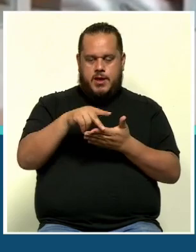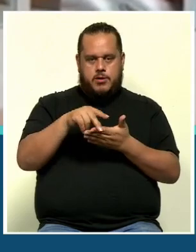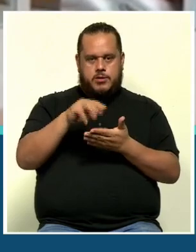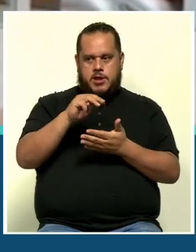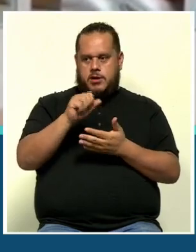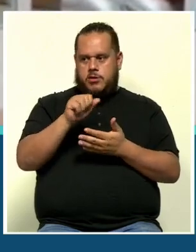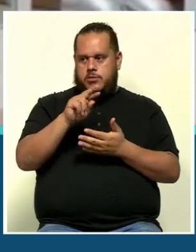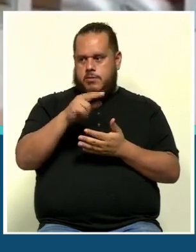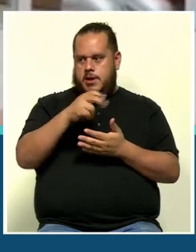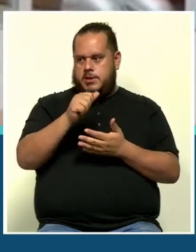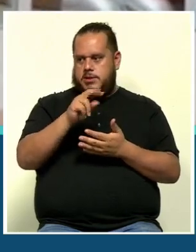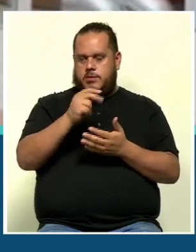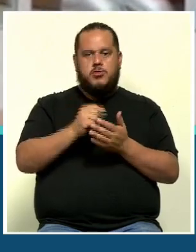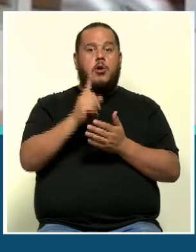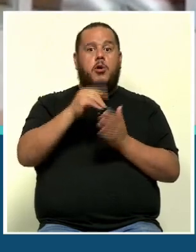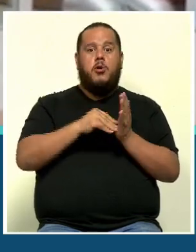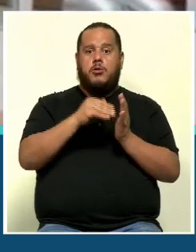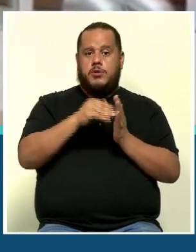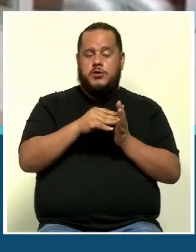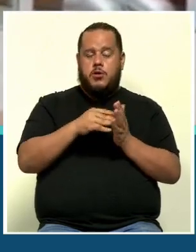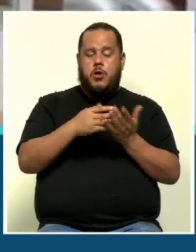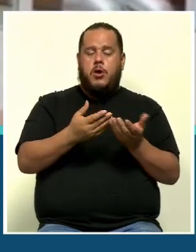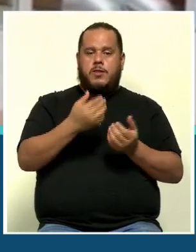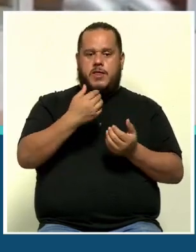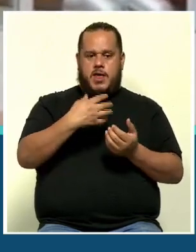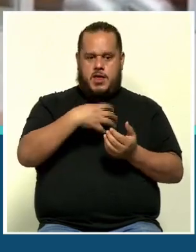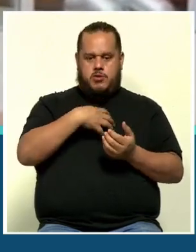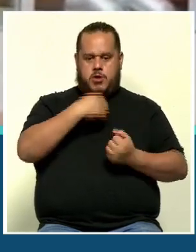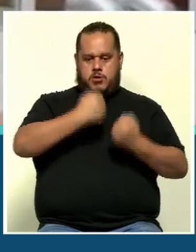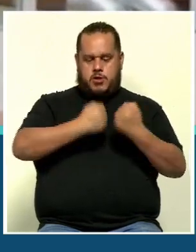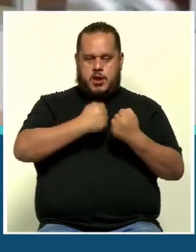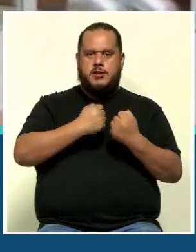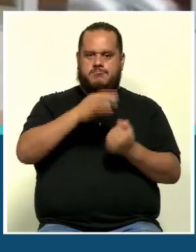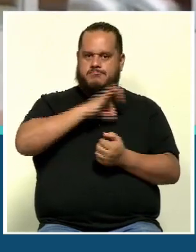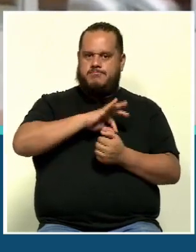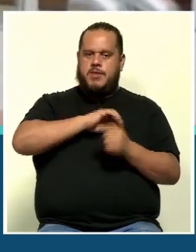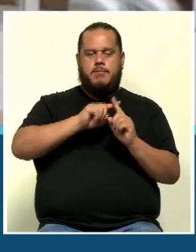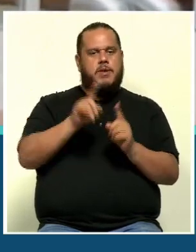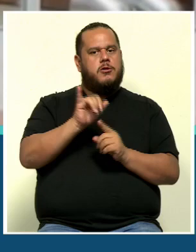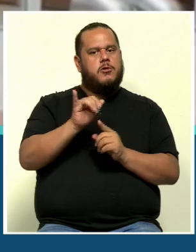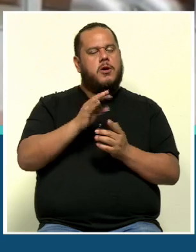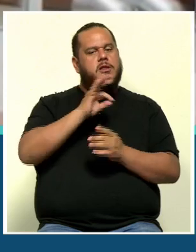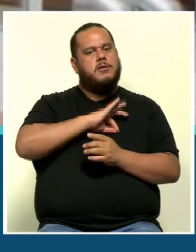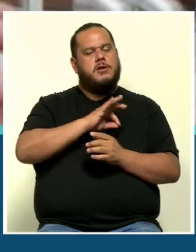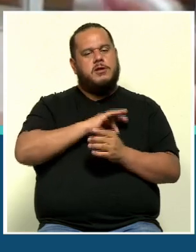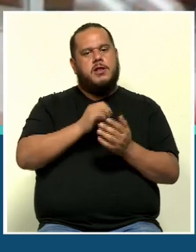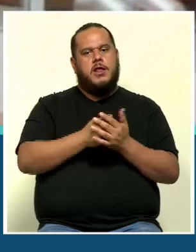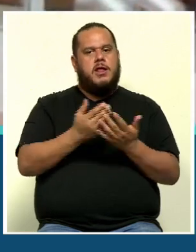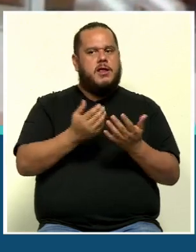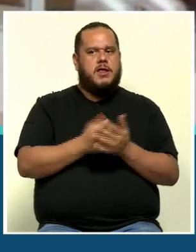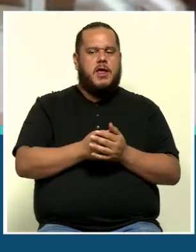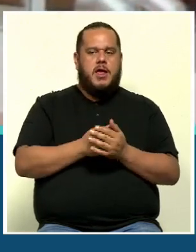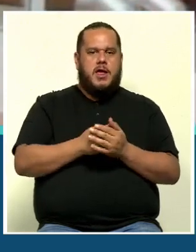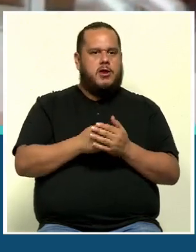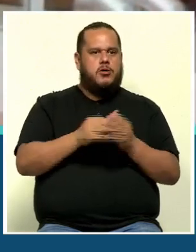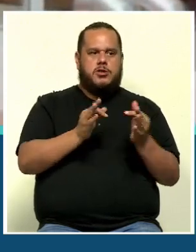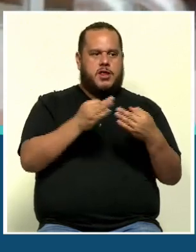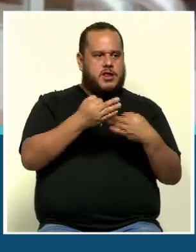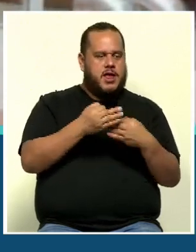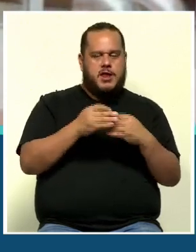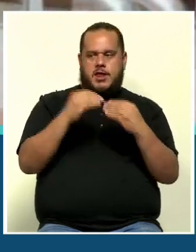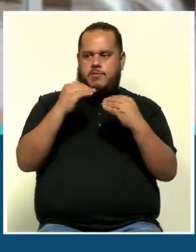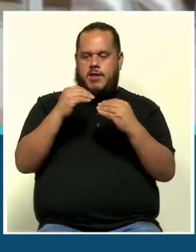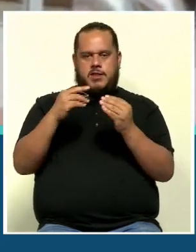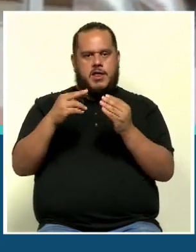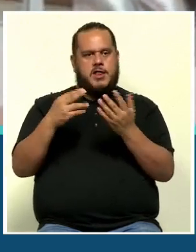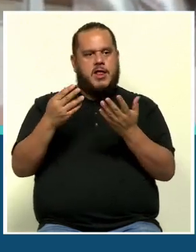1 millón de propietarios de vehículos se van a ver beneficiados, pero además se va a ver beneficiados talleres, ventas de repuestos. En general se va a